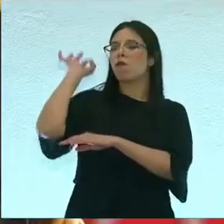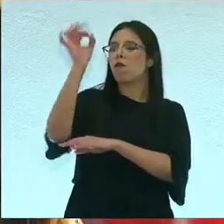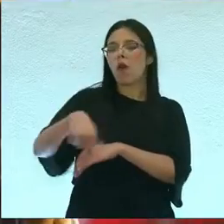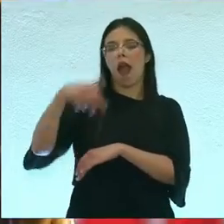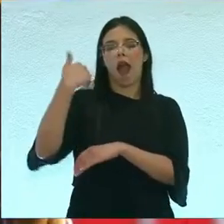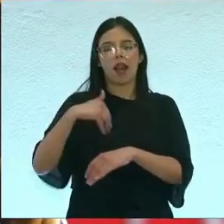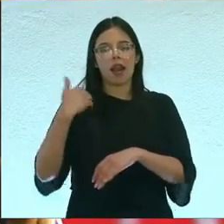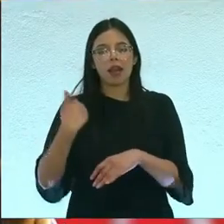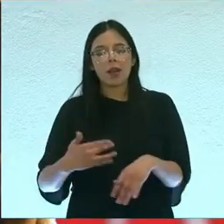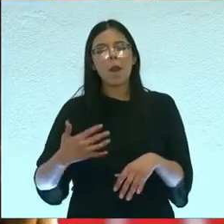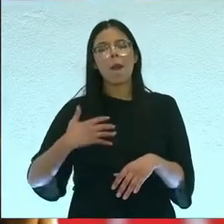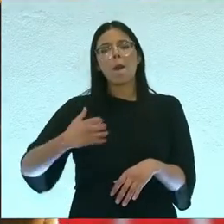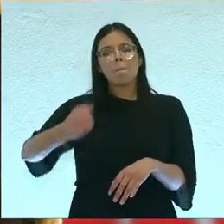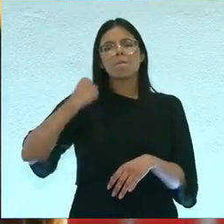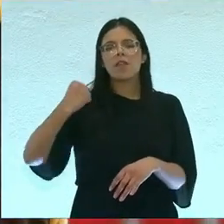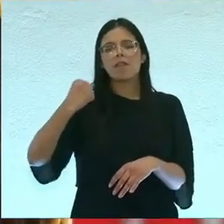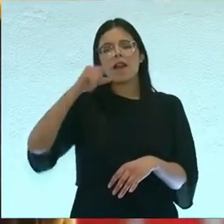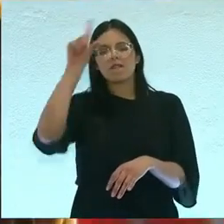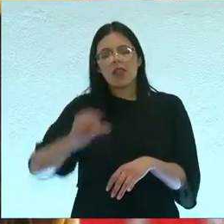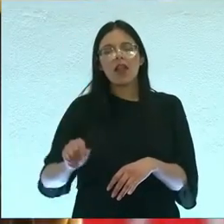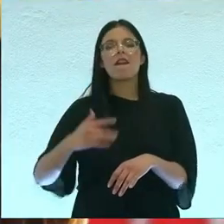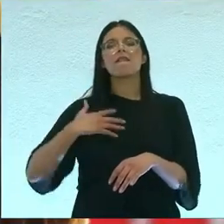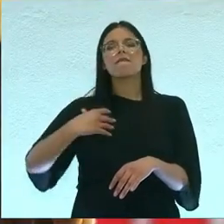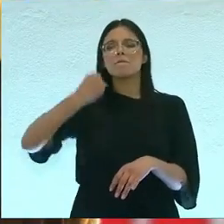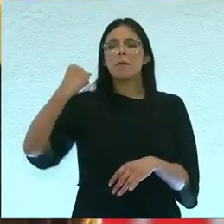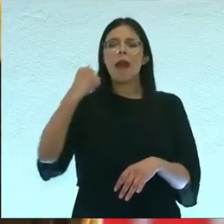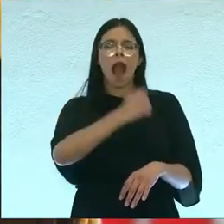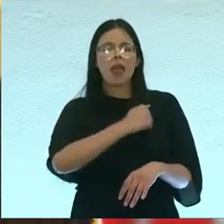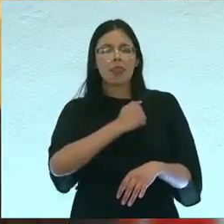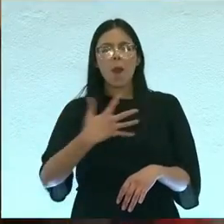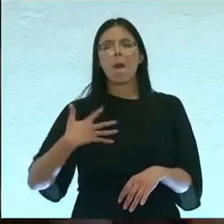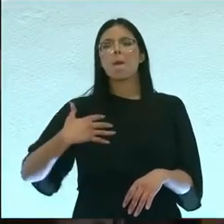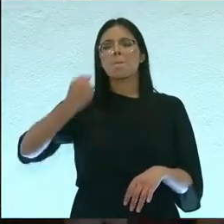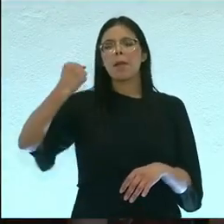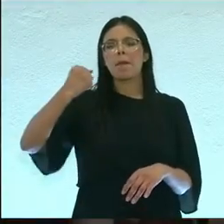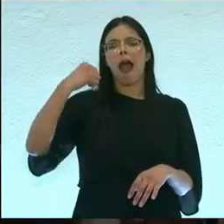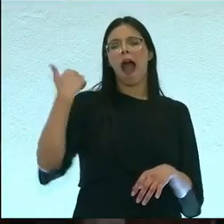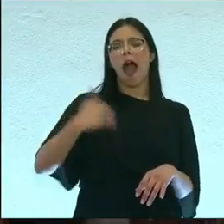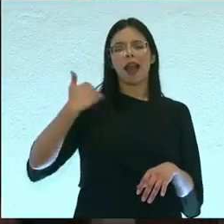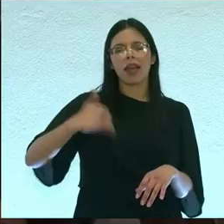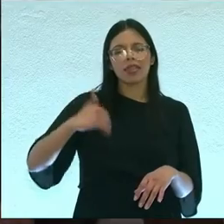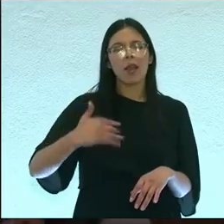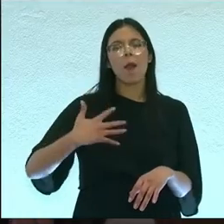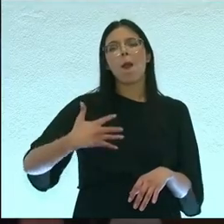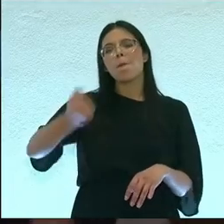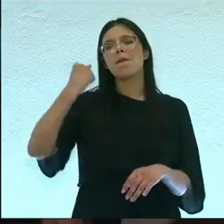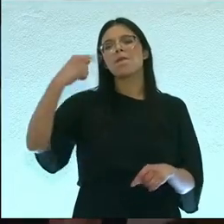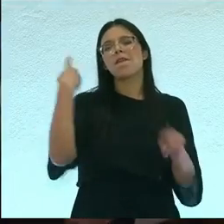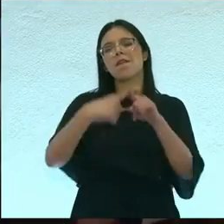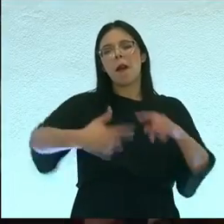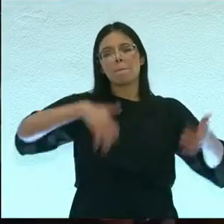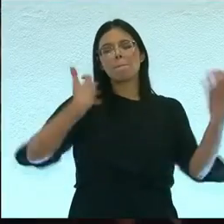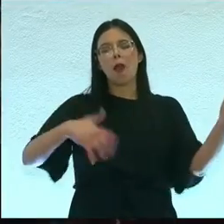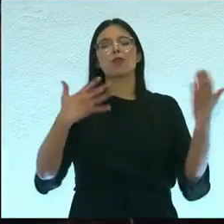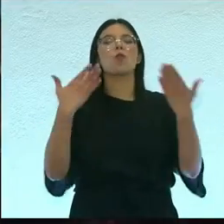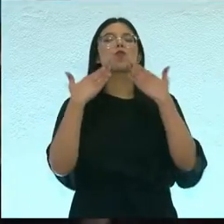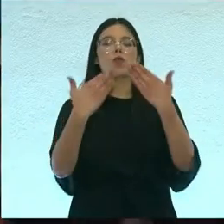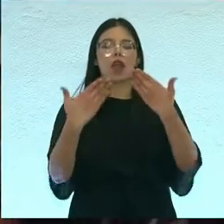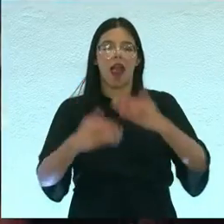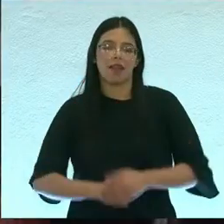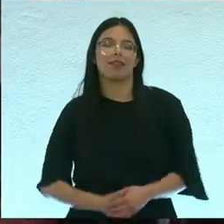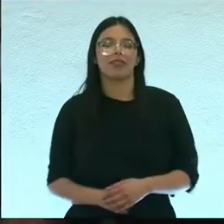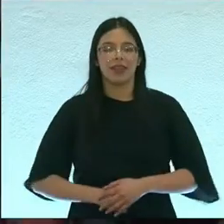viva el federalismo Viva catamarca Viva la Argentina viva la fiesta del Poncho Muchas gracias